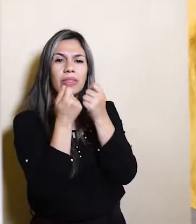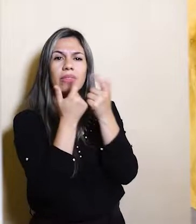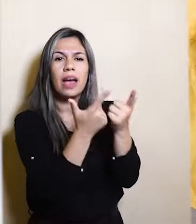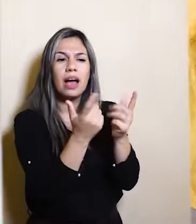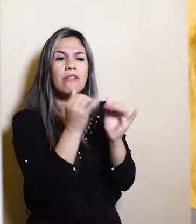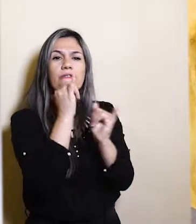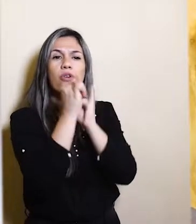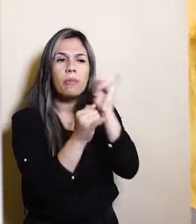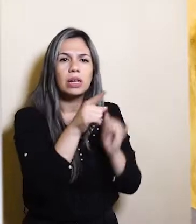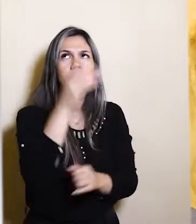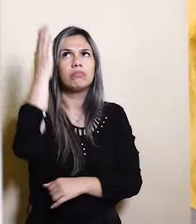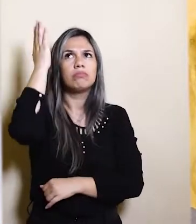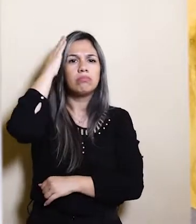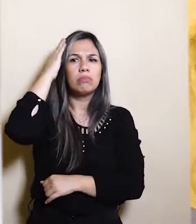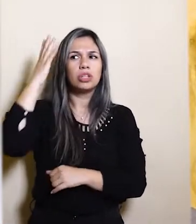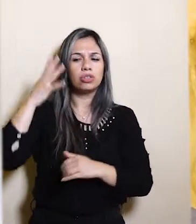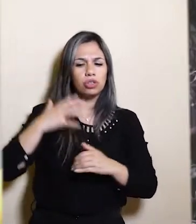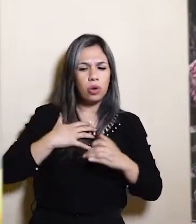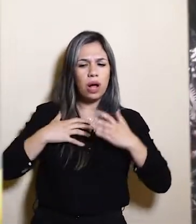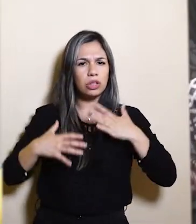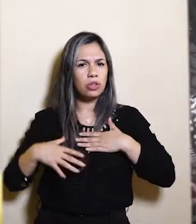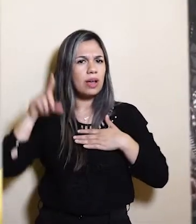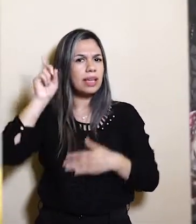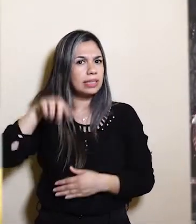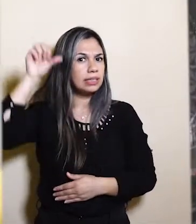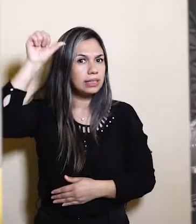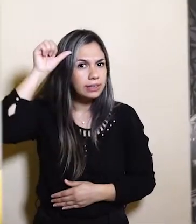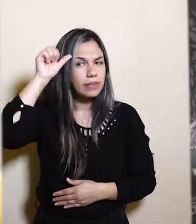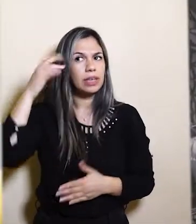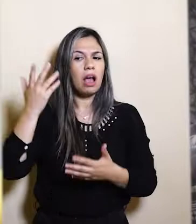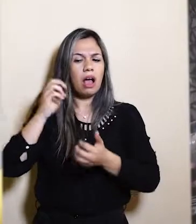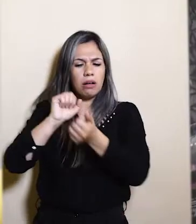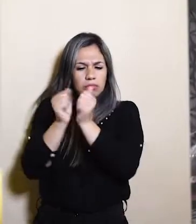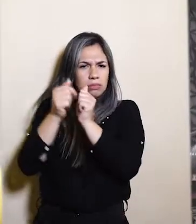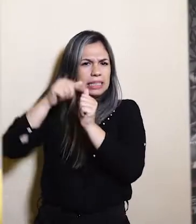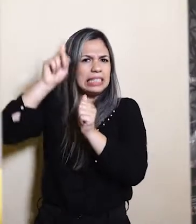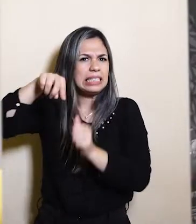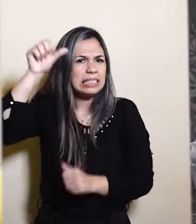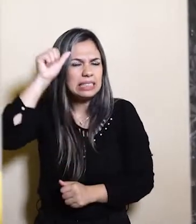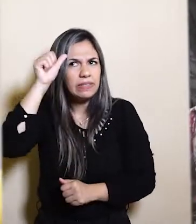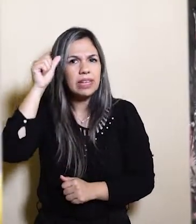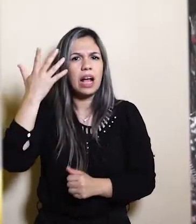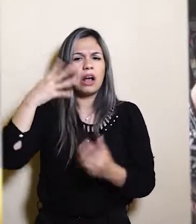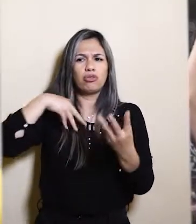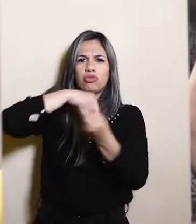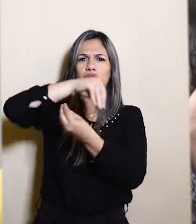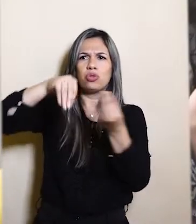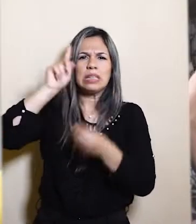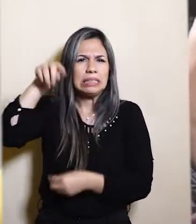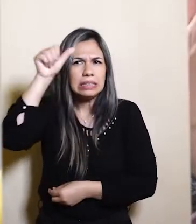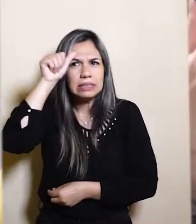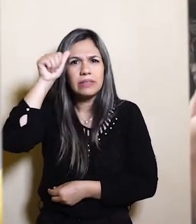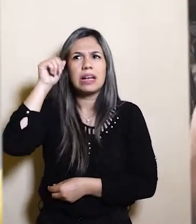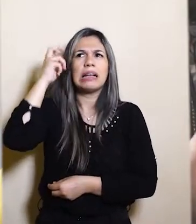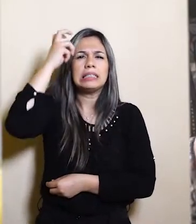de conocimiento científico vinculados al aspecto cognitivo, social, emocional, psicológico